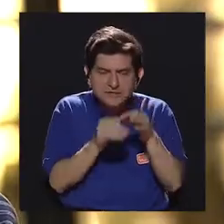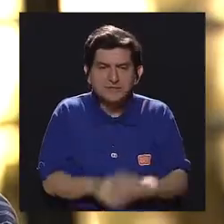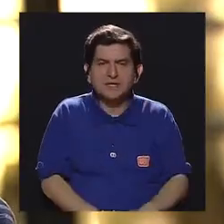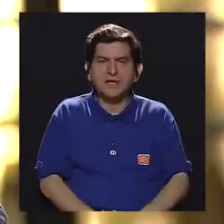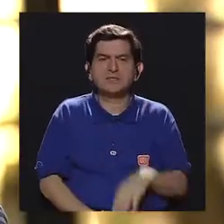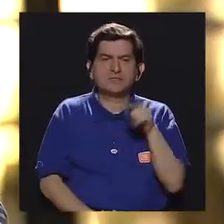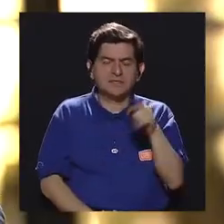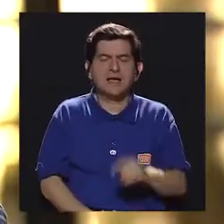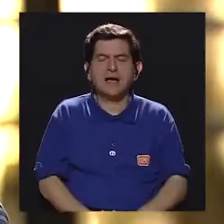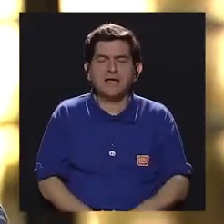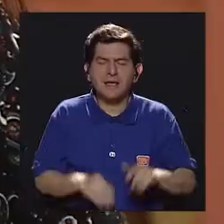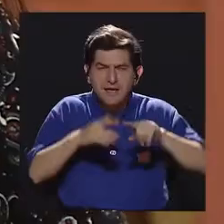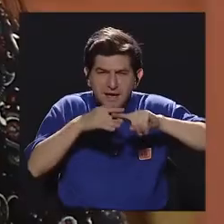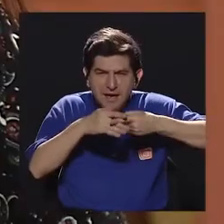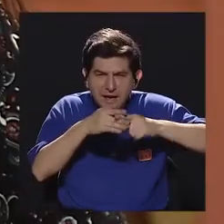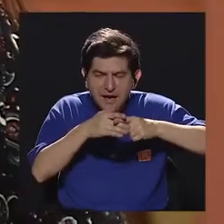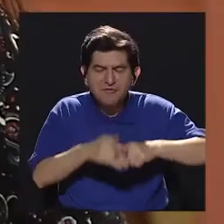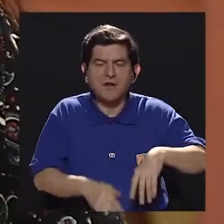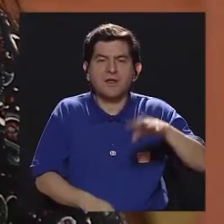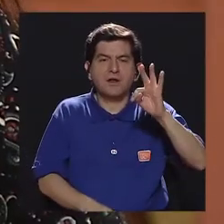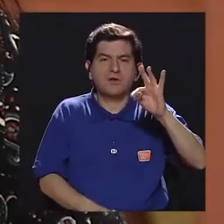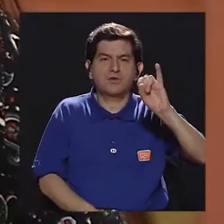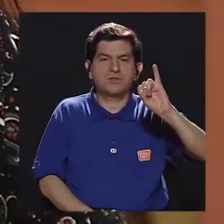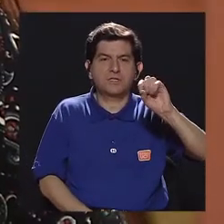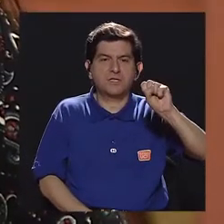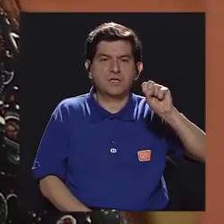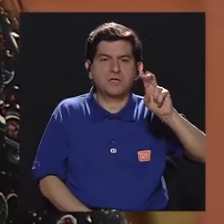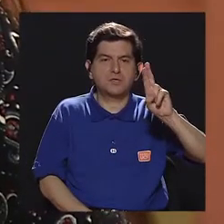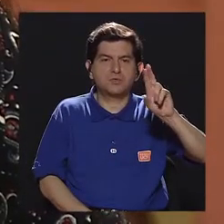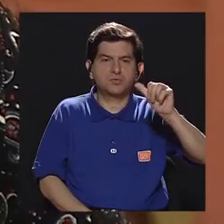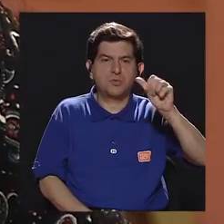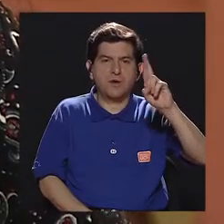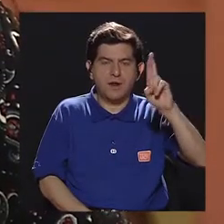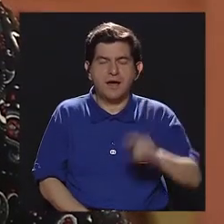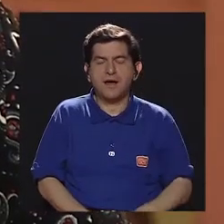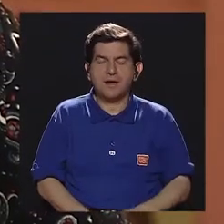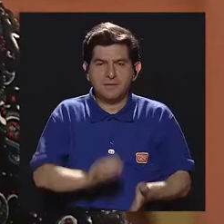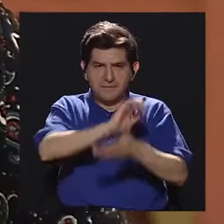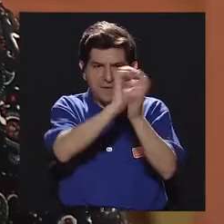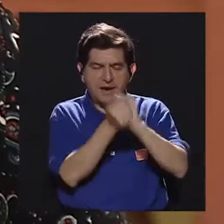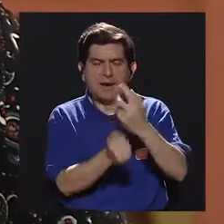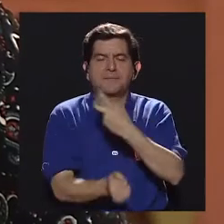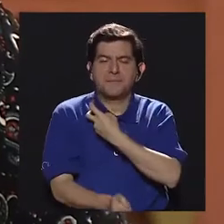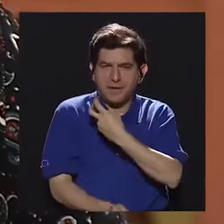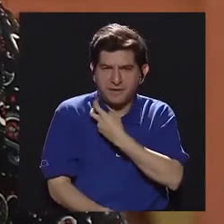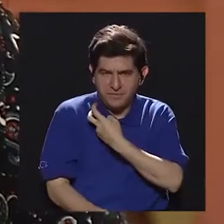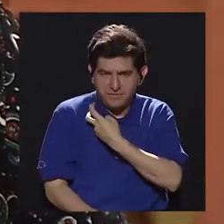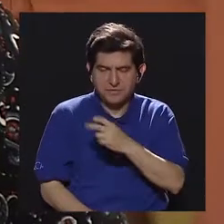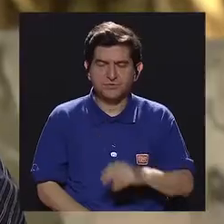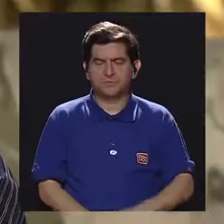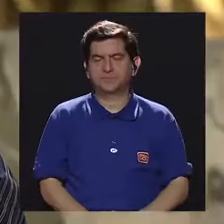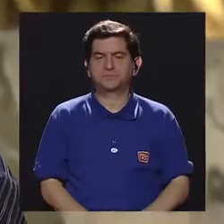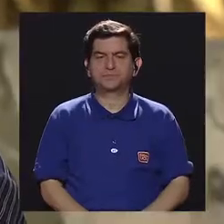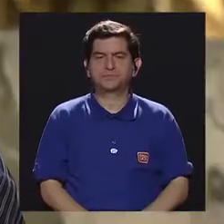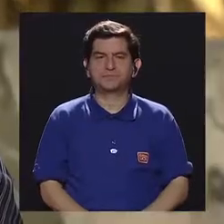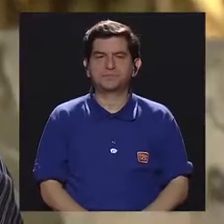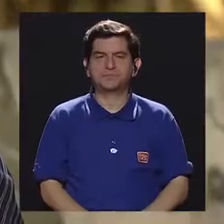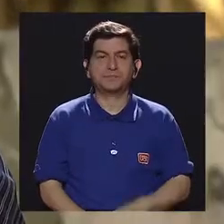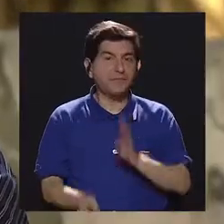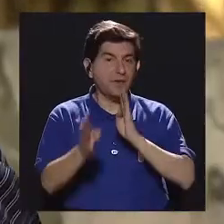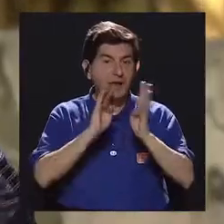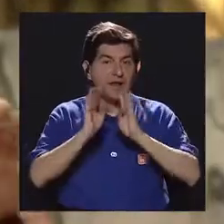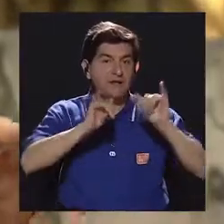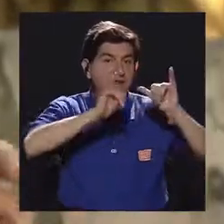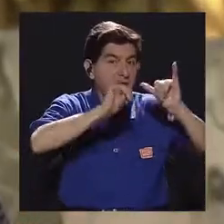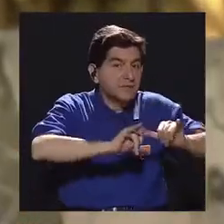en regeneración tisular. Ya pueden pasar de las células pulpares dentales a hueso y a otros tejidos. Entonces,